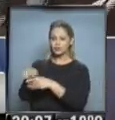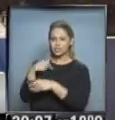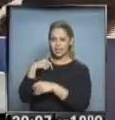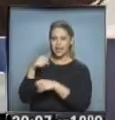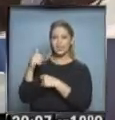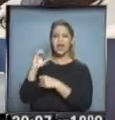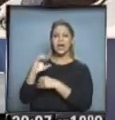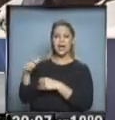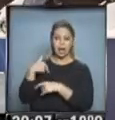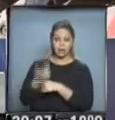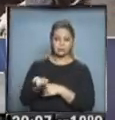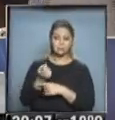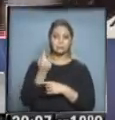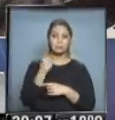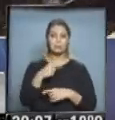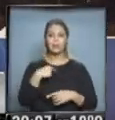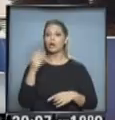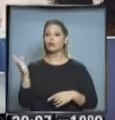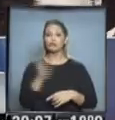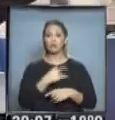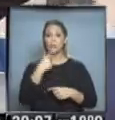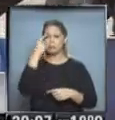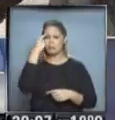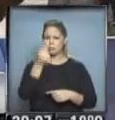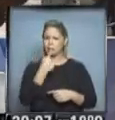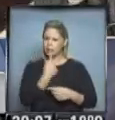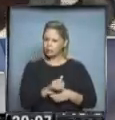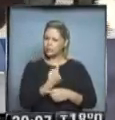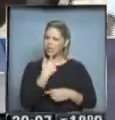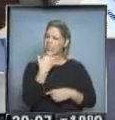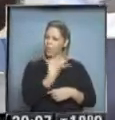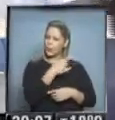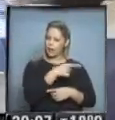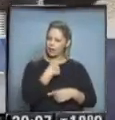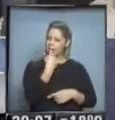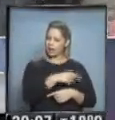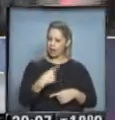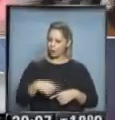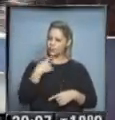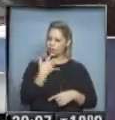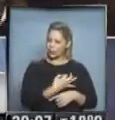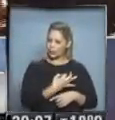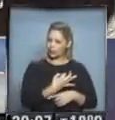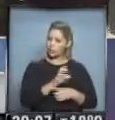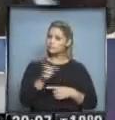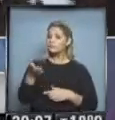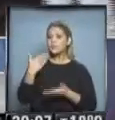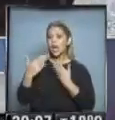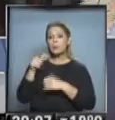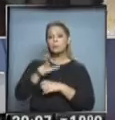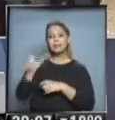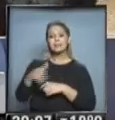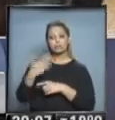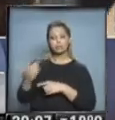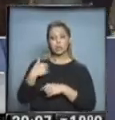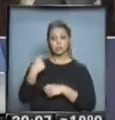su caja de ahorro. Pero lo cierto es que todo el mundo se pregunta si ese es el real motivo. Hablamos con la gente hace un rato nada